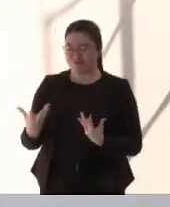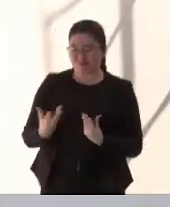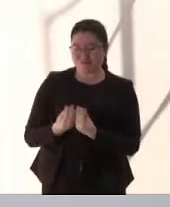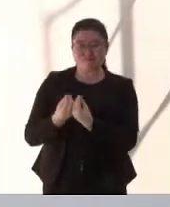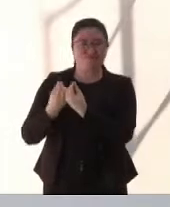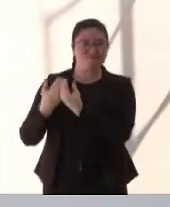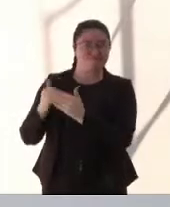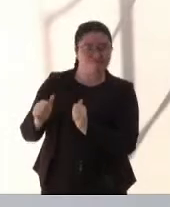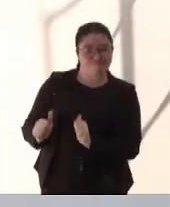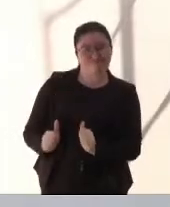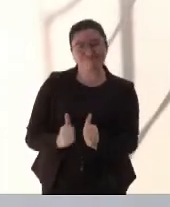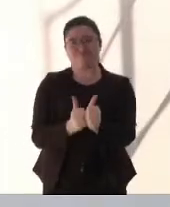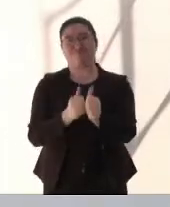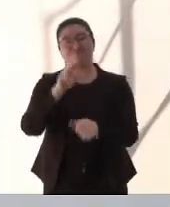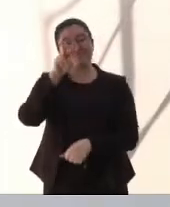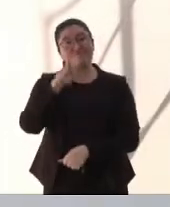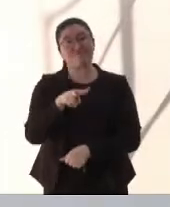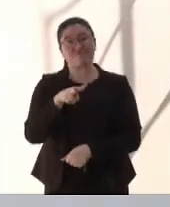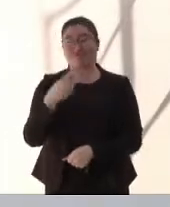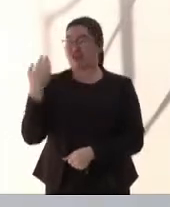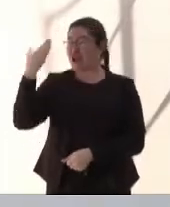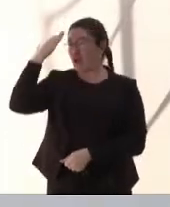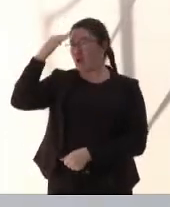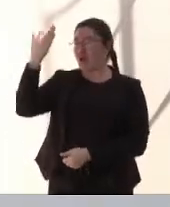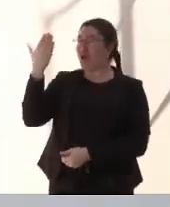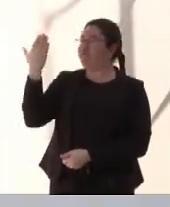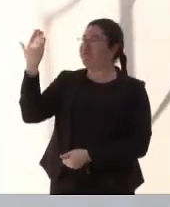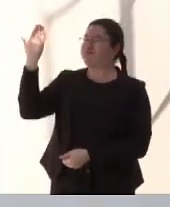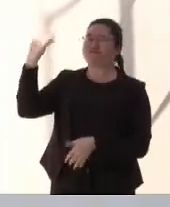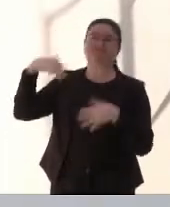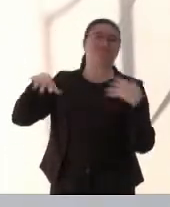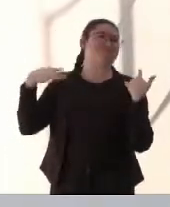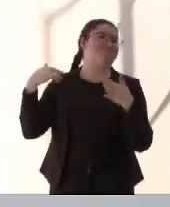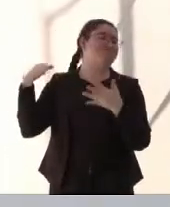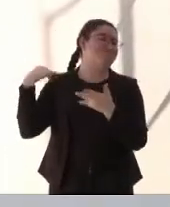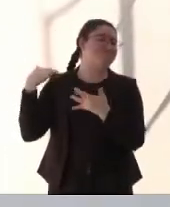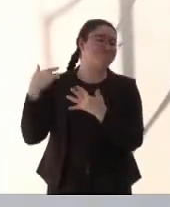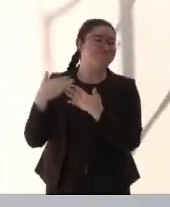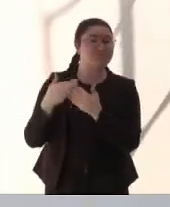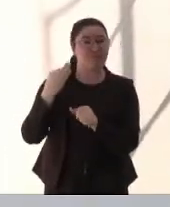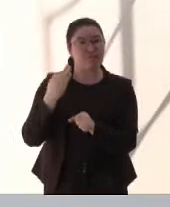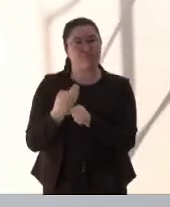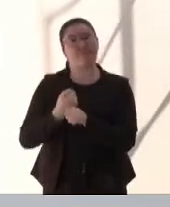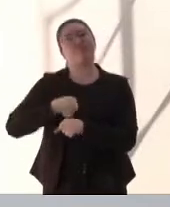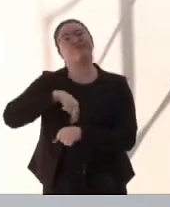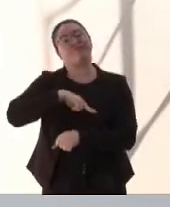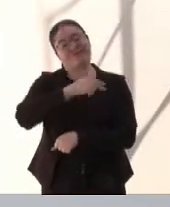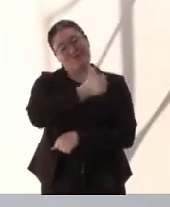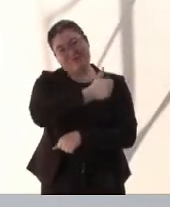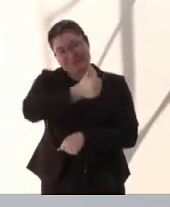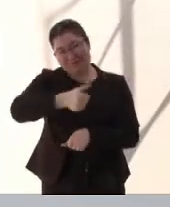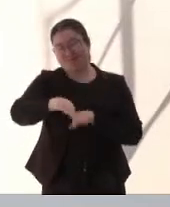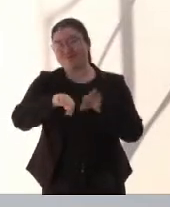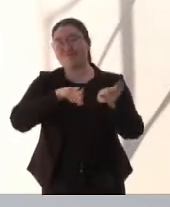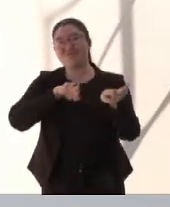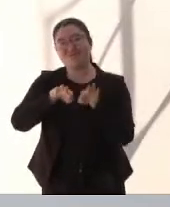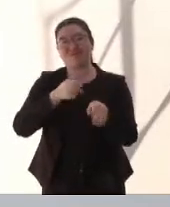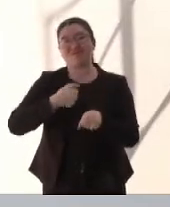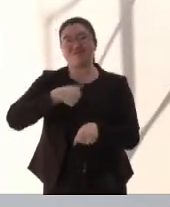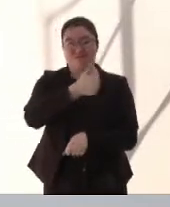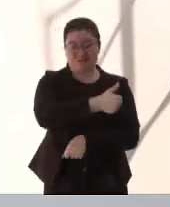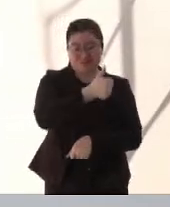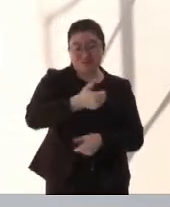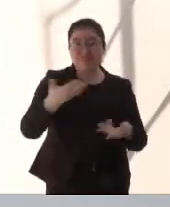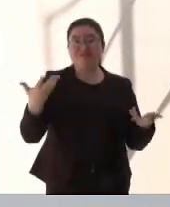tiempo, pero de veras hace mucho tiempo, ¿no? Y que hoy estamos donde nos toca estar a cada quien y desde ahí estamos